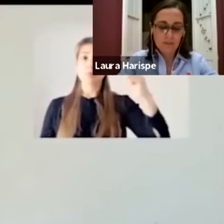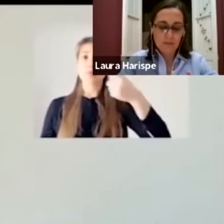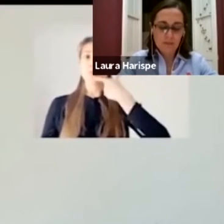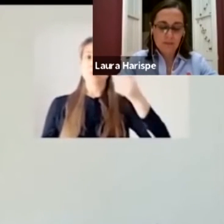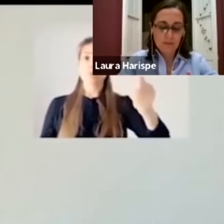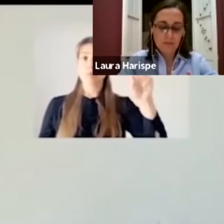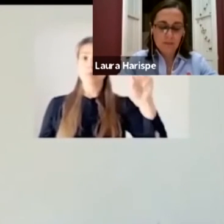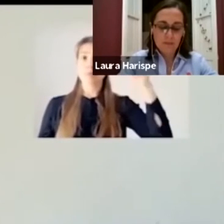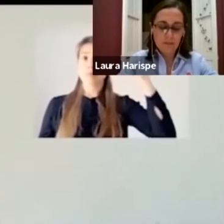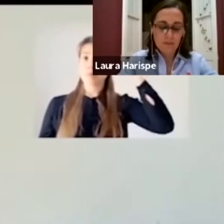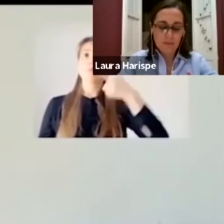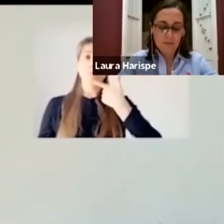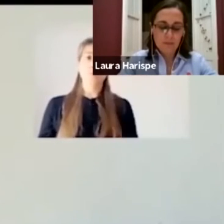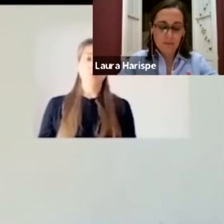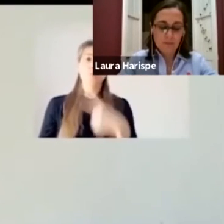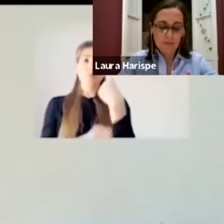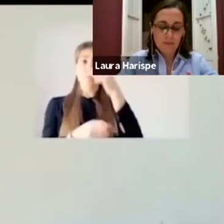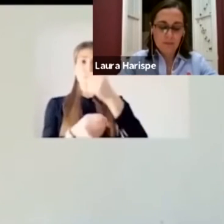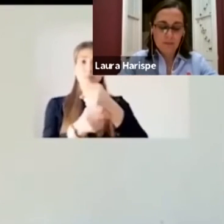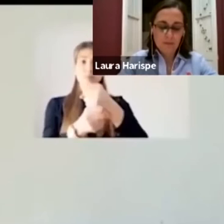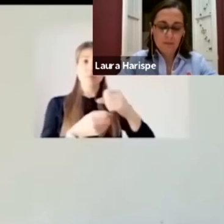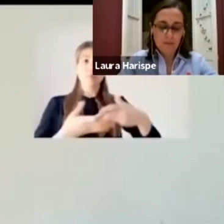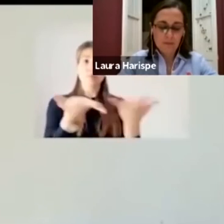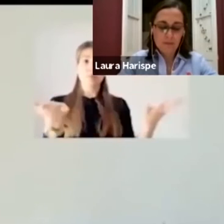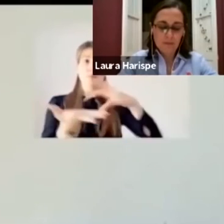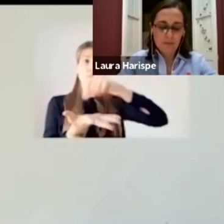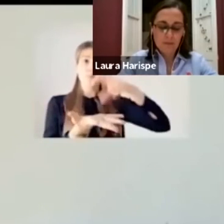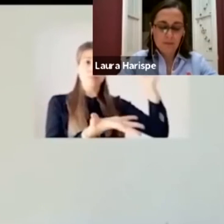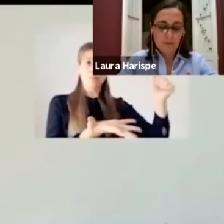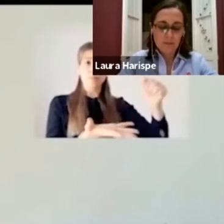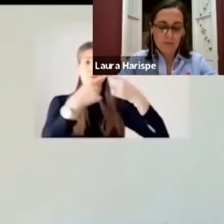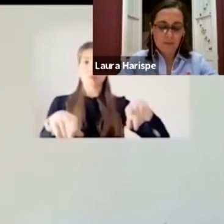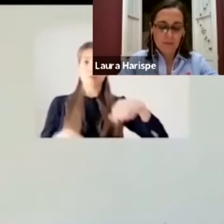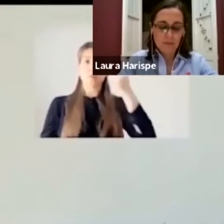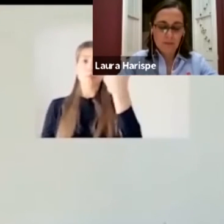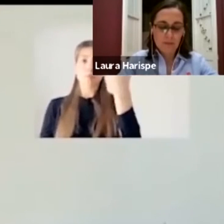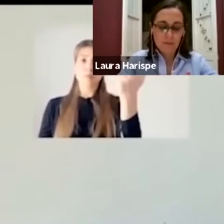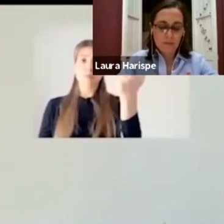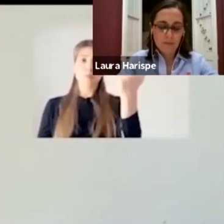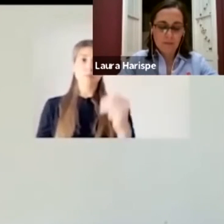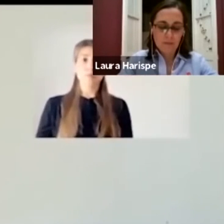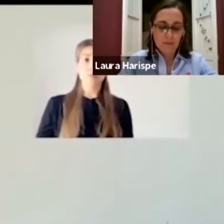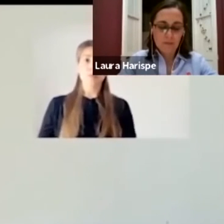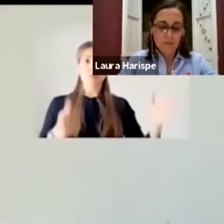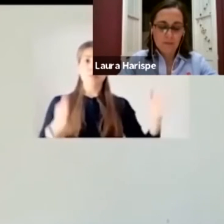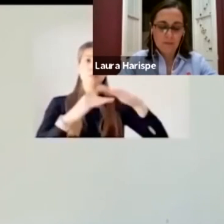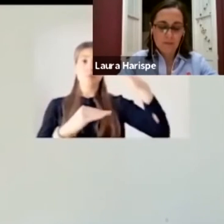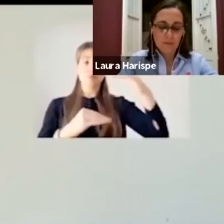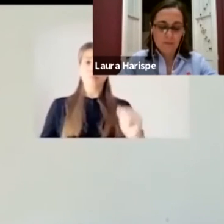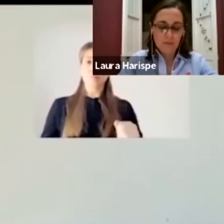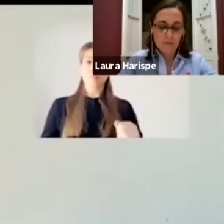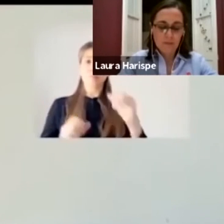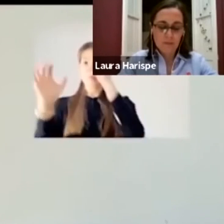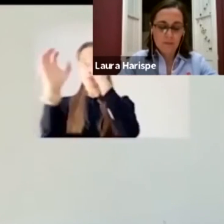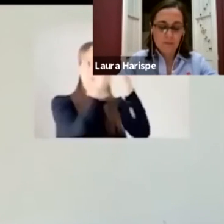elevado. Lo que hicimos fue registrar todos estos pasos a través de un video que irá acompañado con la traducción del